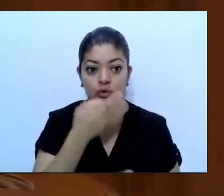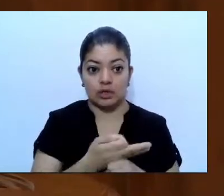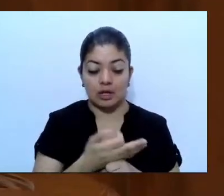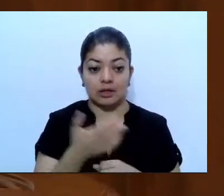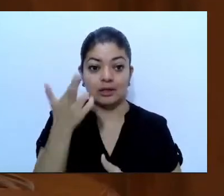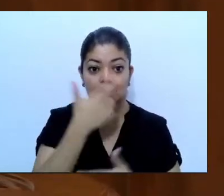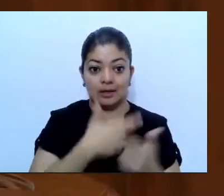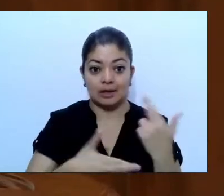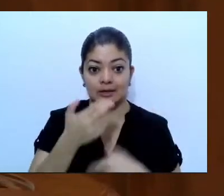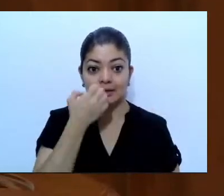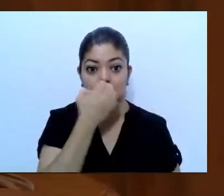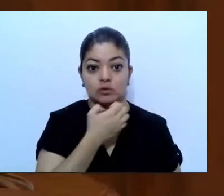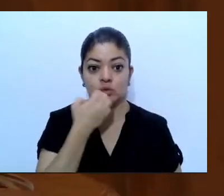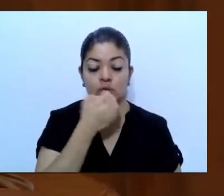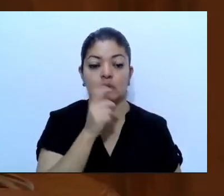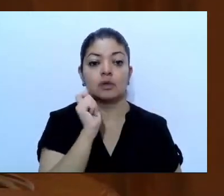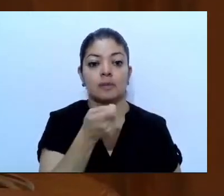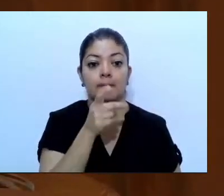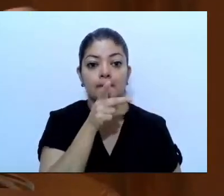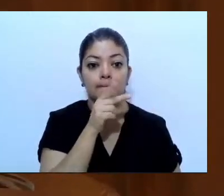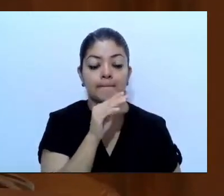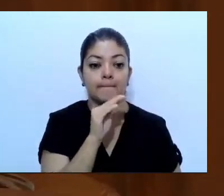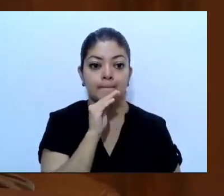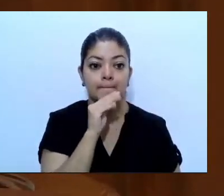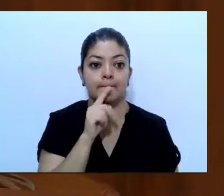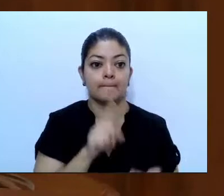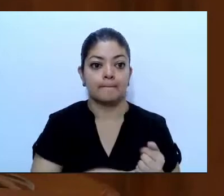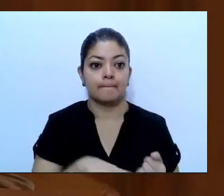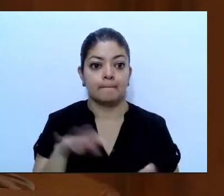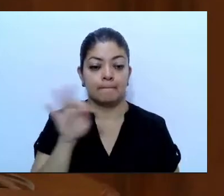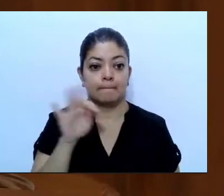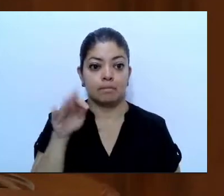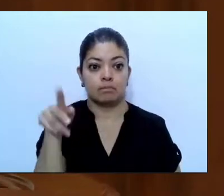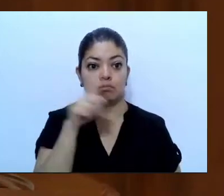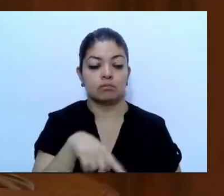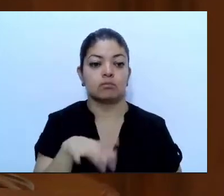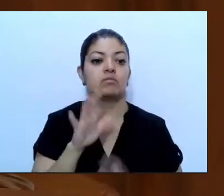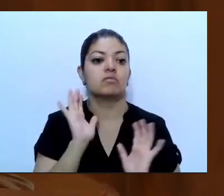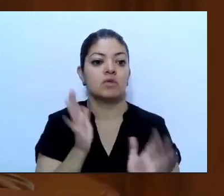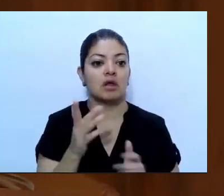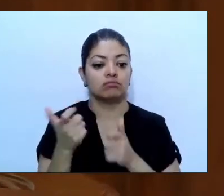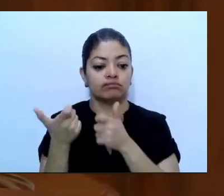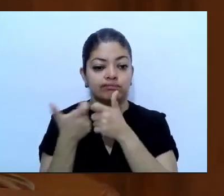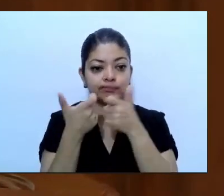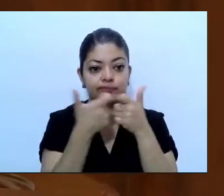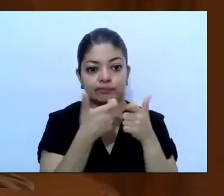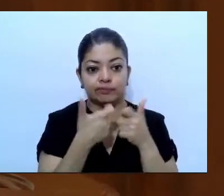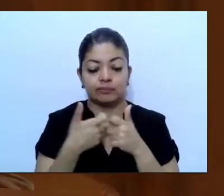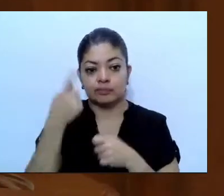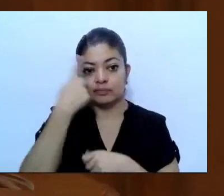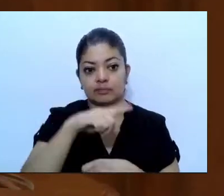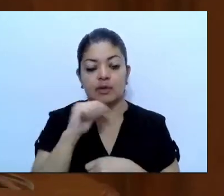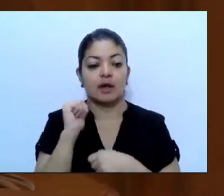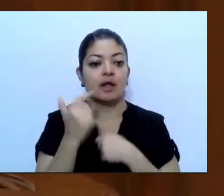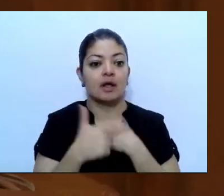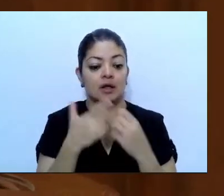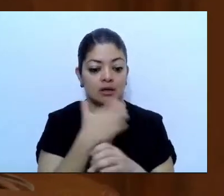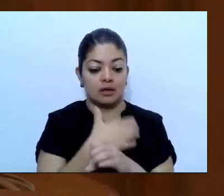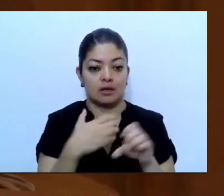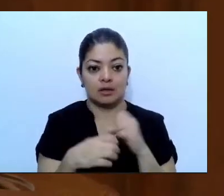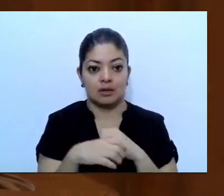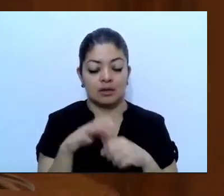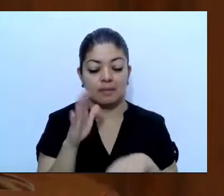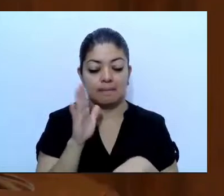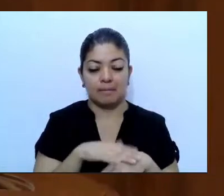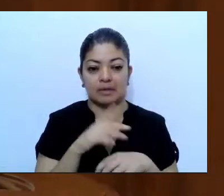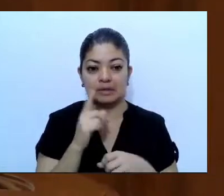escuela, los padres de familia, en la medida de sus posibilidades, se han cooperado para que cuenten con los elementos básicos